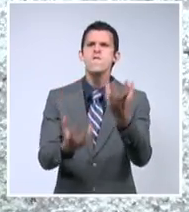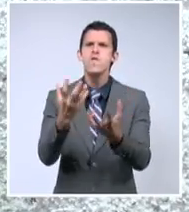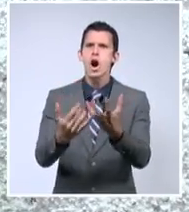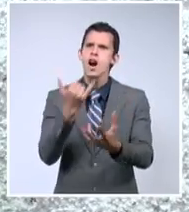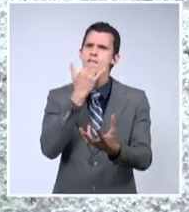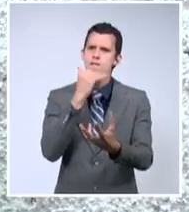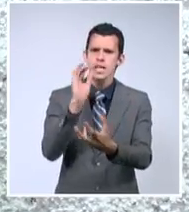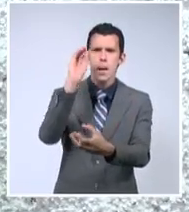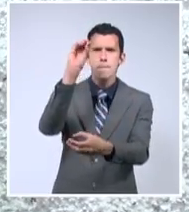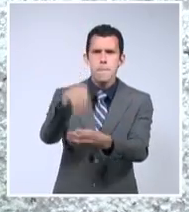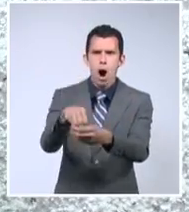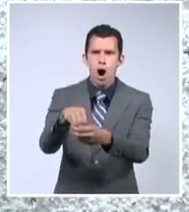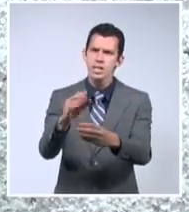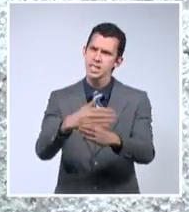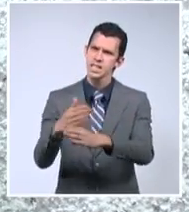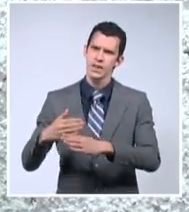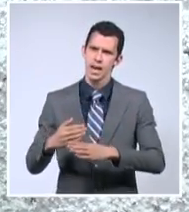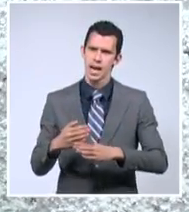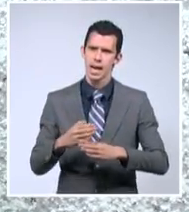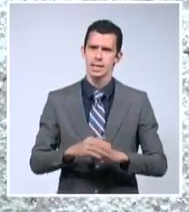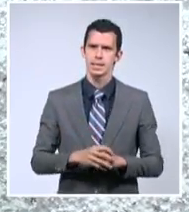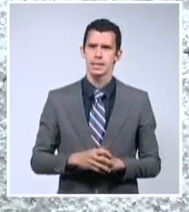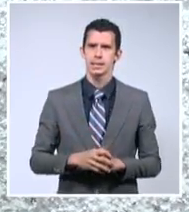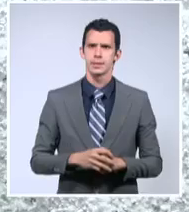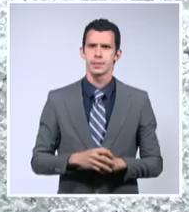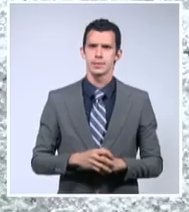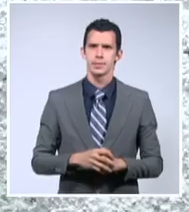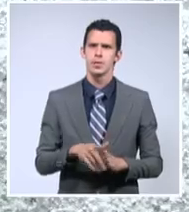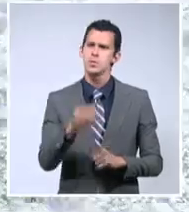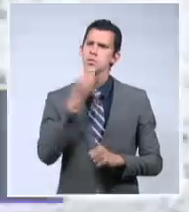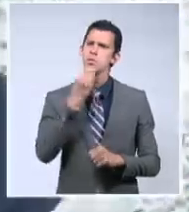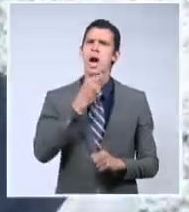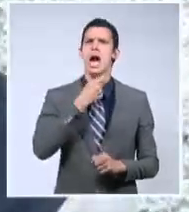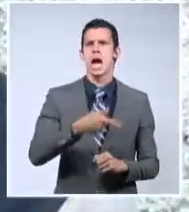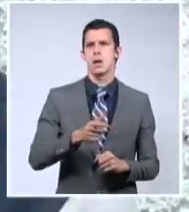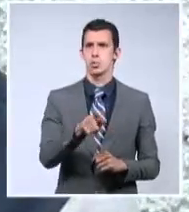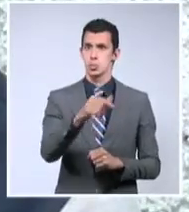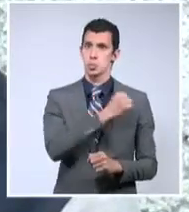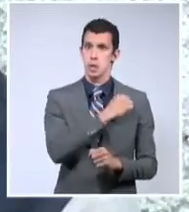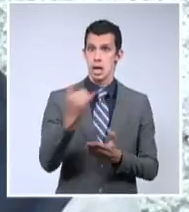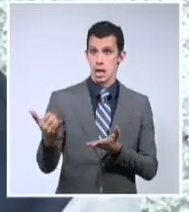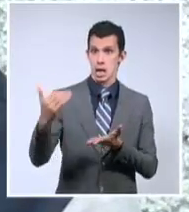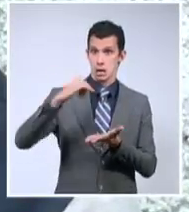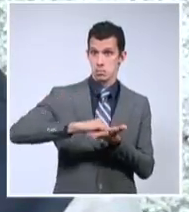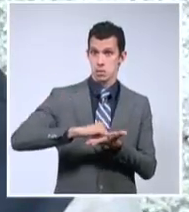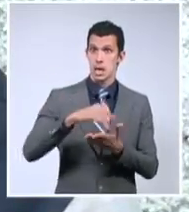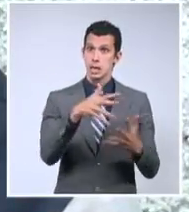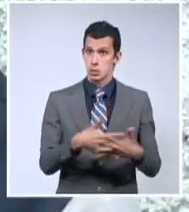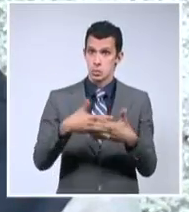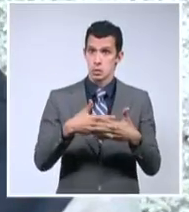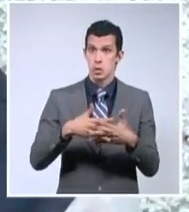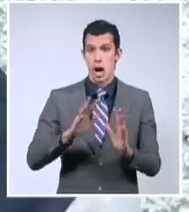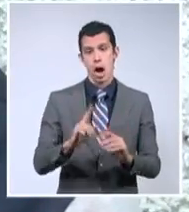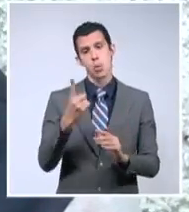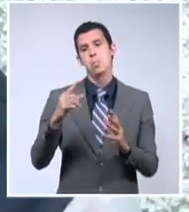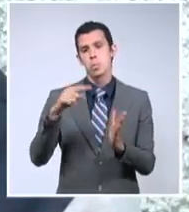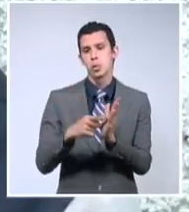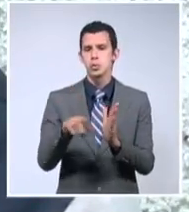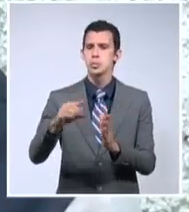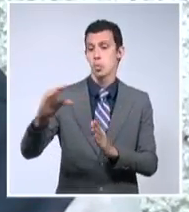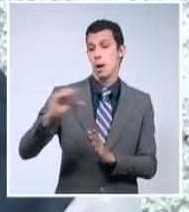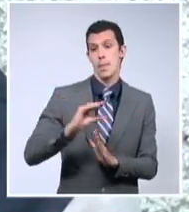Pagándolo y tirando botellas encendidas o poniendo carteles. Y ya él me dijo que si yo tiraba botellas y hacía lo que